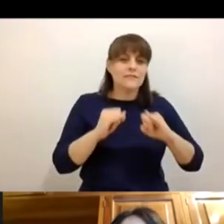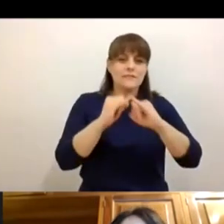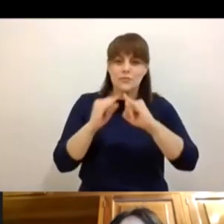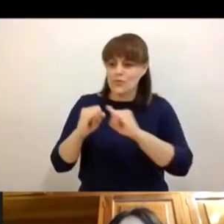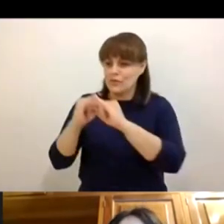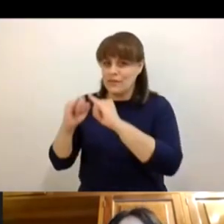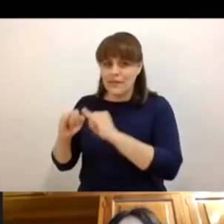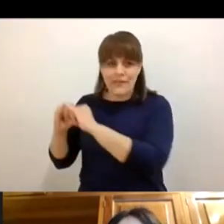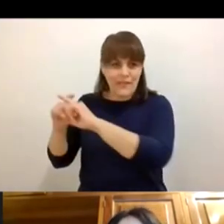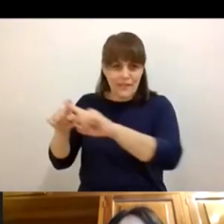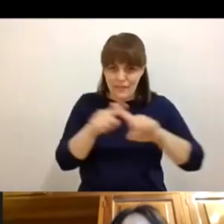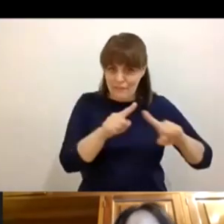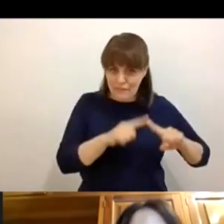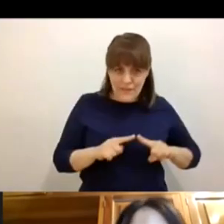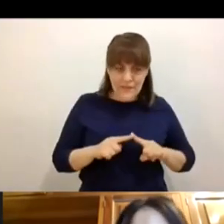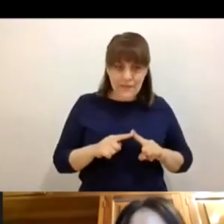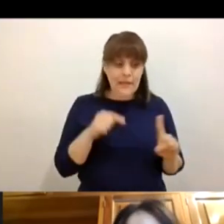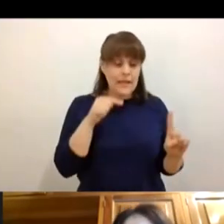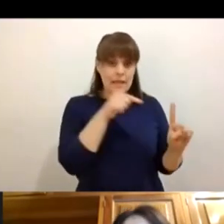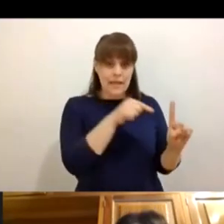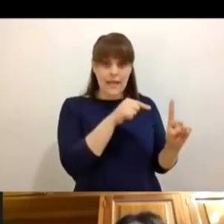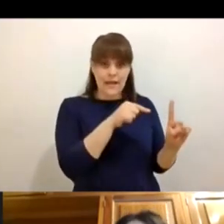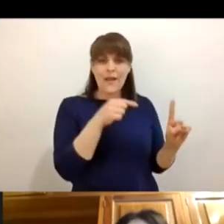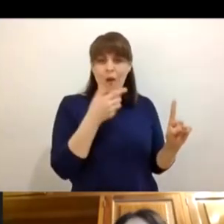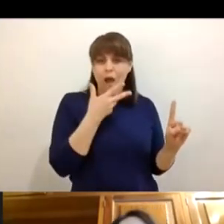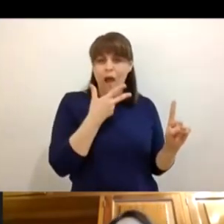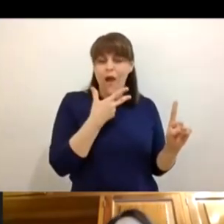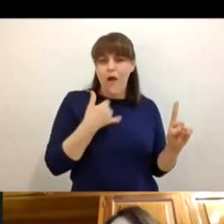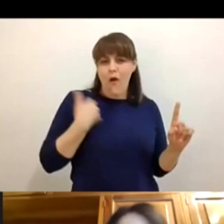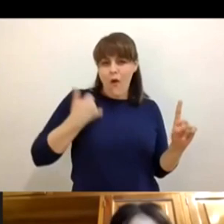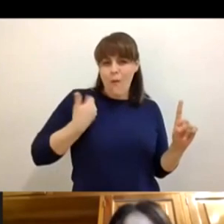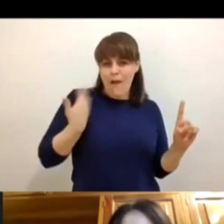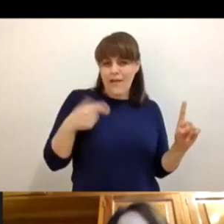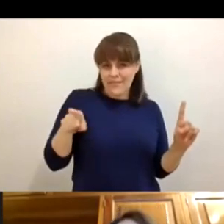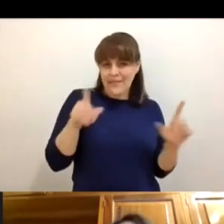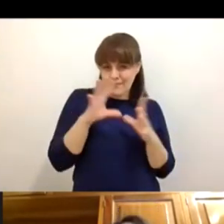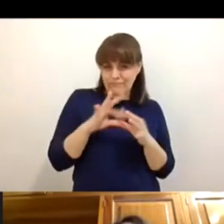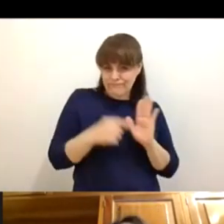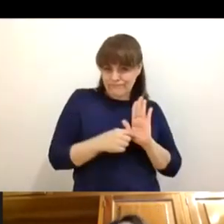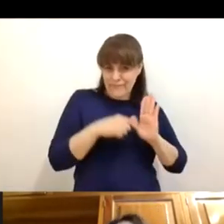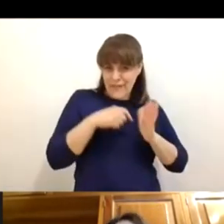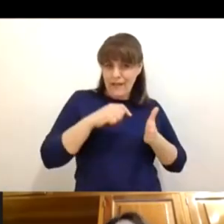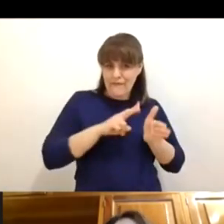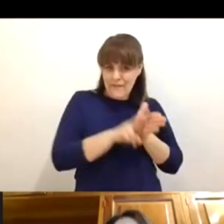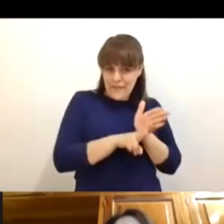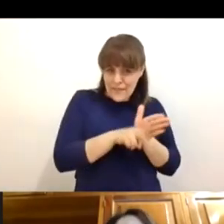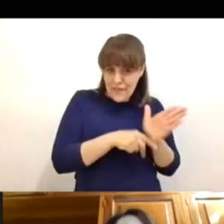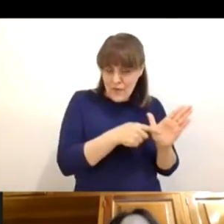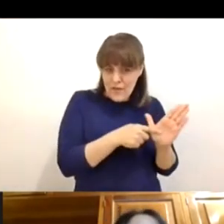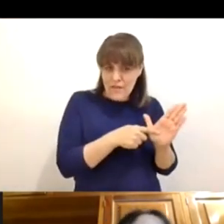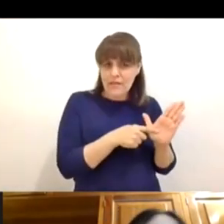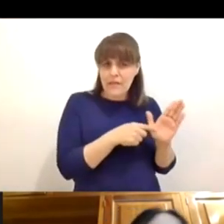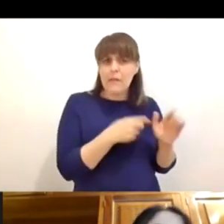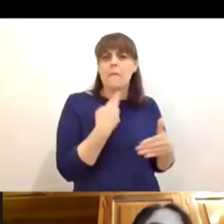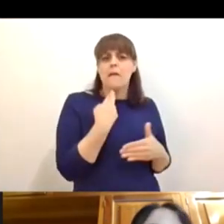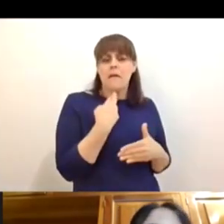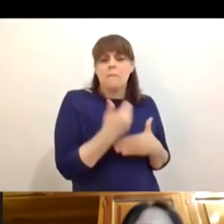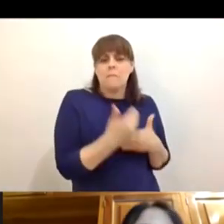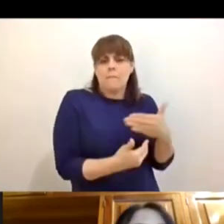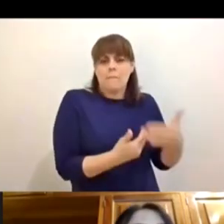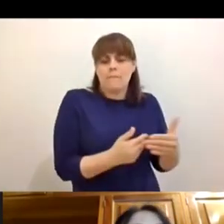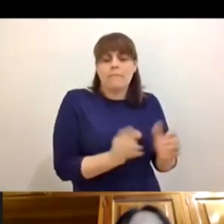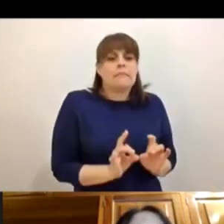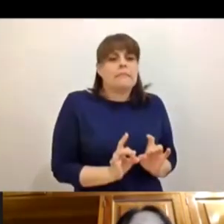este caso, el adolescente en cuestión, pues ha tenido un muy buen proceso, claro, con recaídas, pero bueno, un